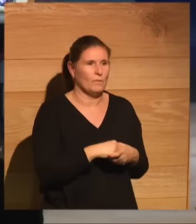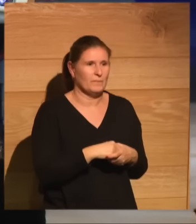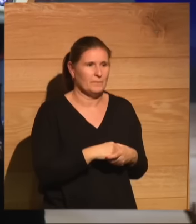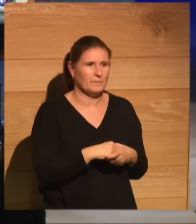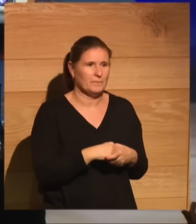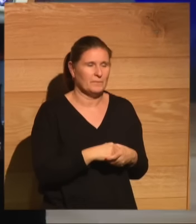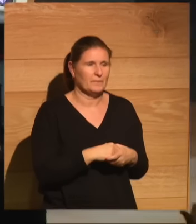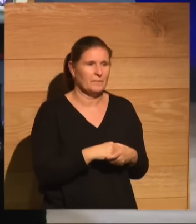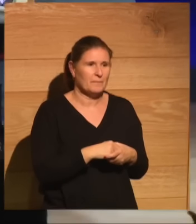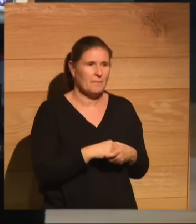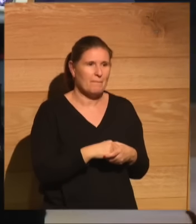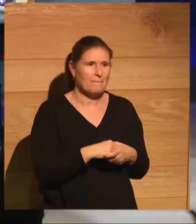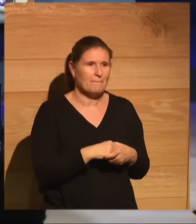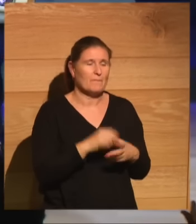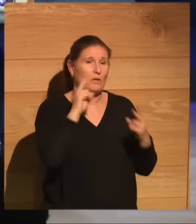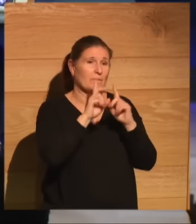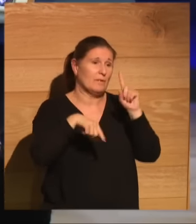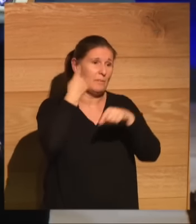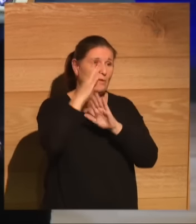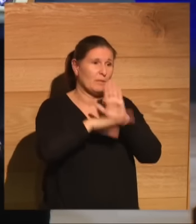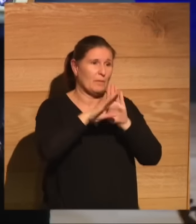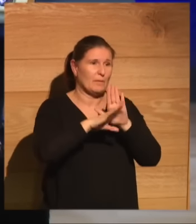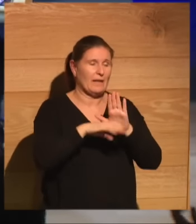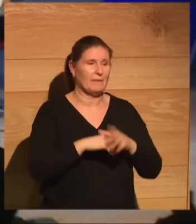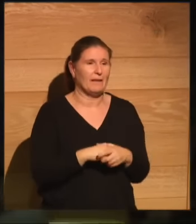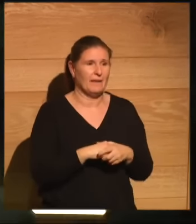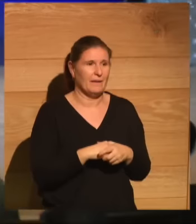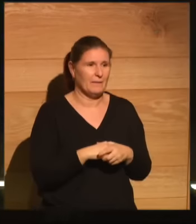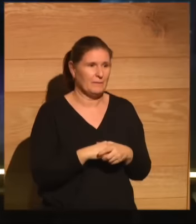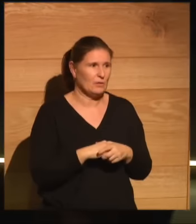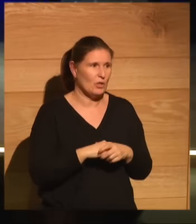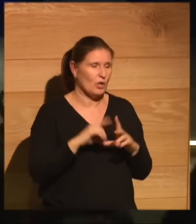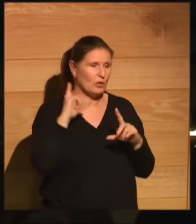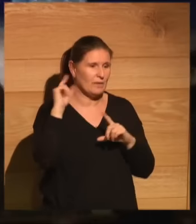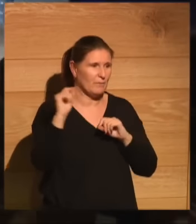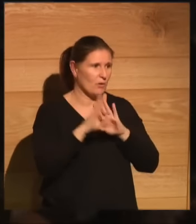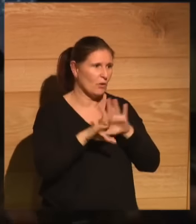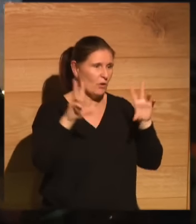González Campos. Nos escuchamos en el próximo Todopoderoso. ¡Adiós! ¡Vamos, Timothy!